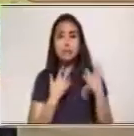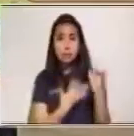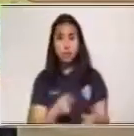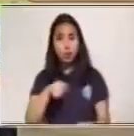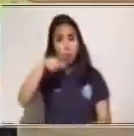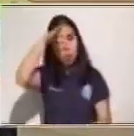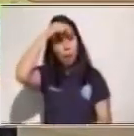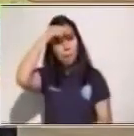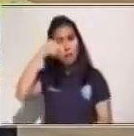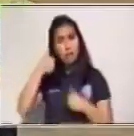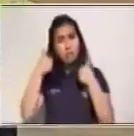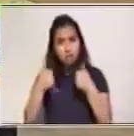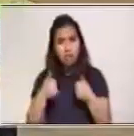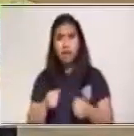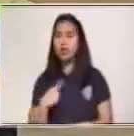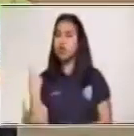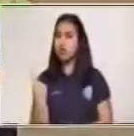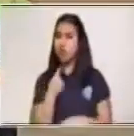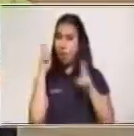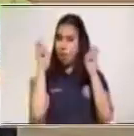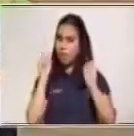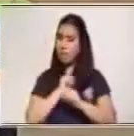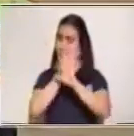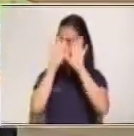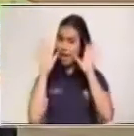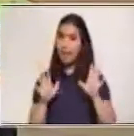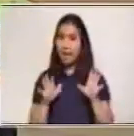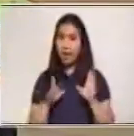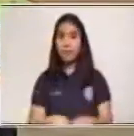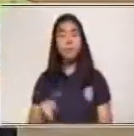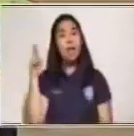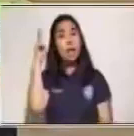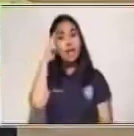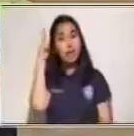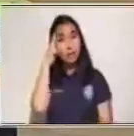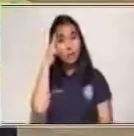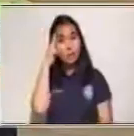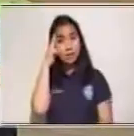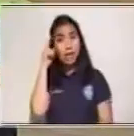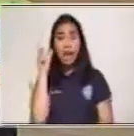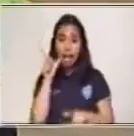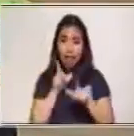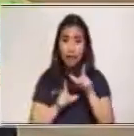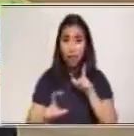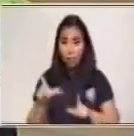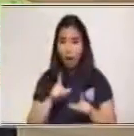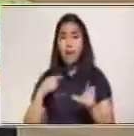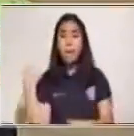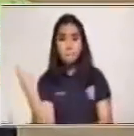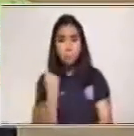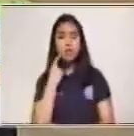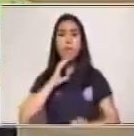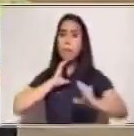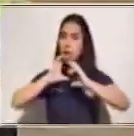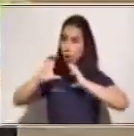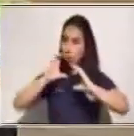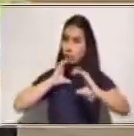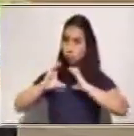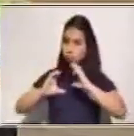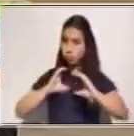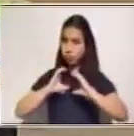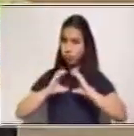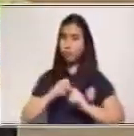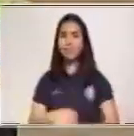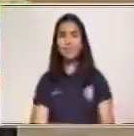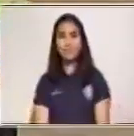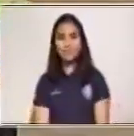muy claro. Recuerda que el lenguaje es el vestuario de cualquier comunicación que tengamos, por eso debe ser muy